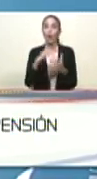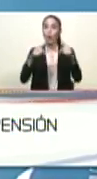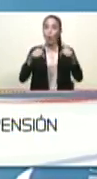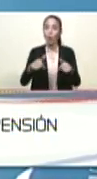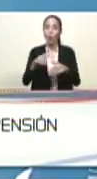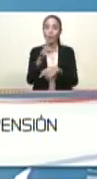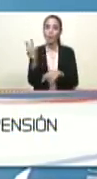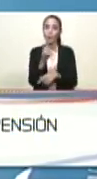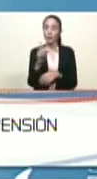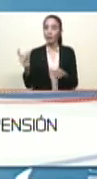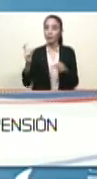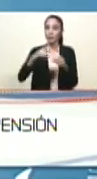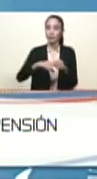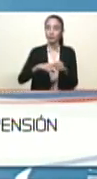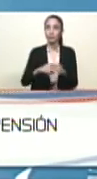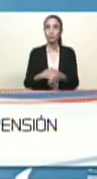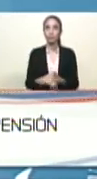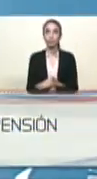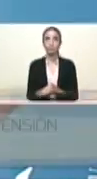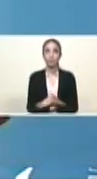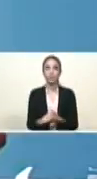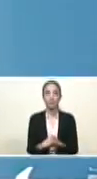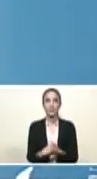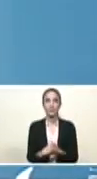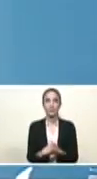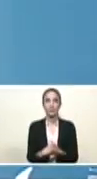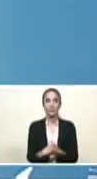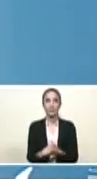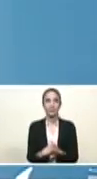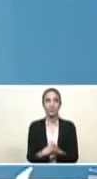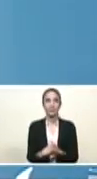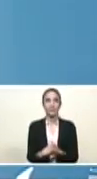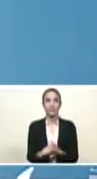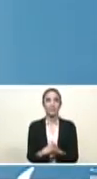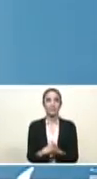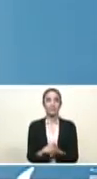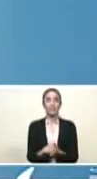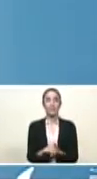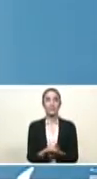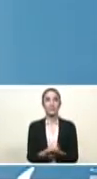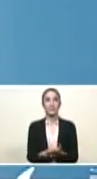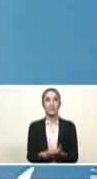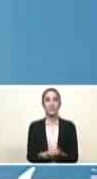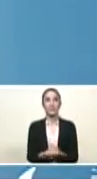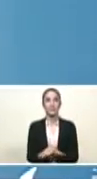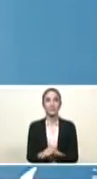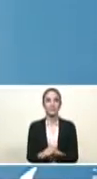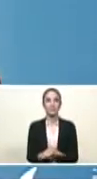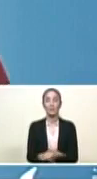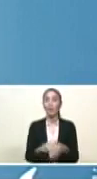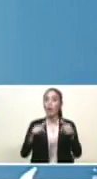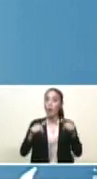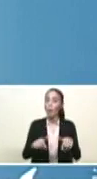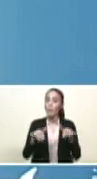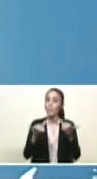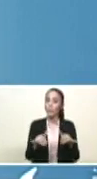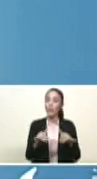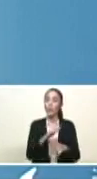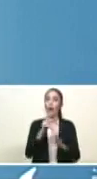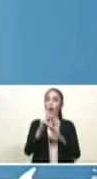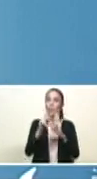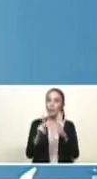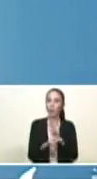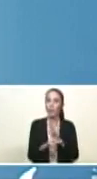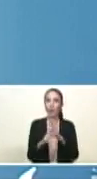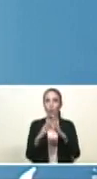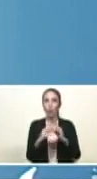Venezuela se inscribe, y eso hay que registrarlo ante la OIT, este acto, porque ante la OIT y ante el Programa